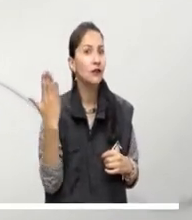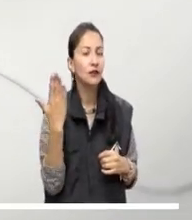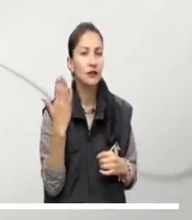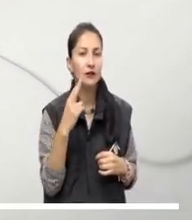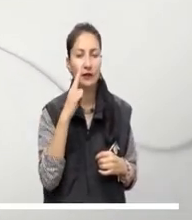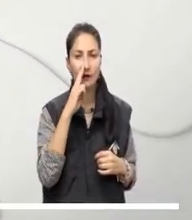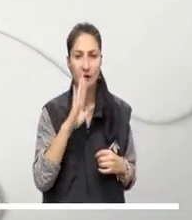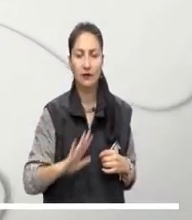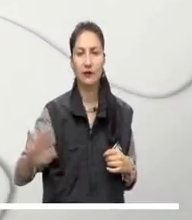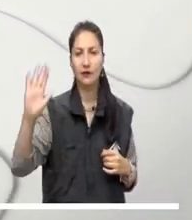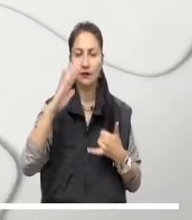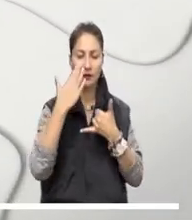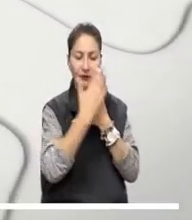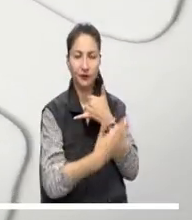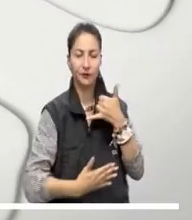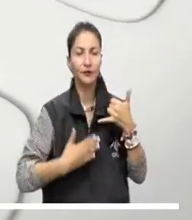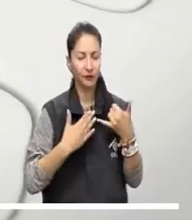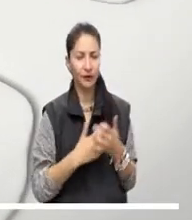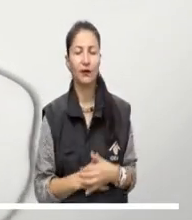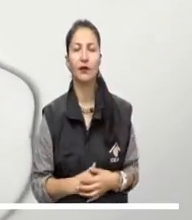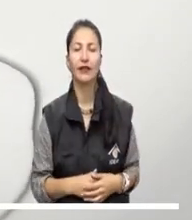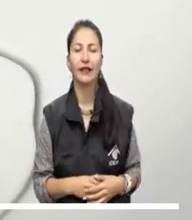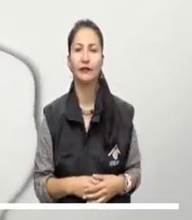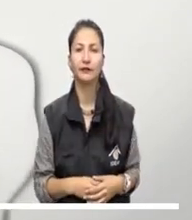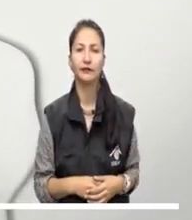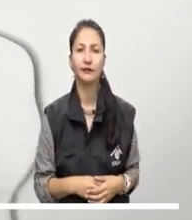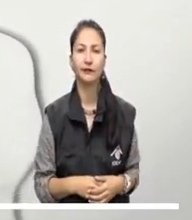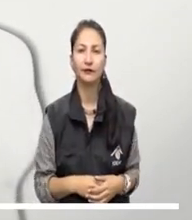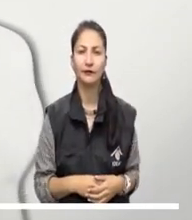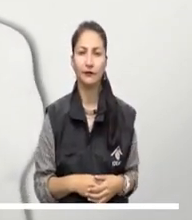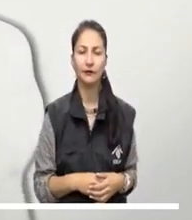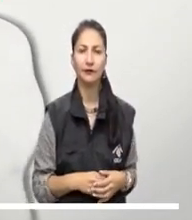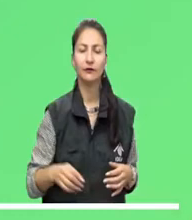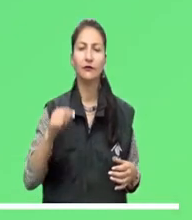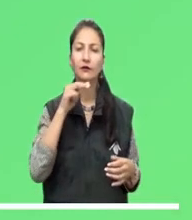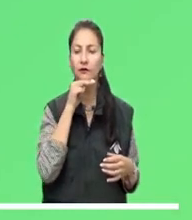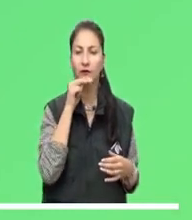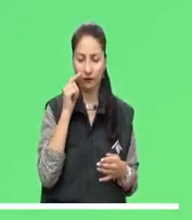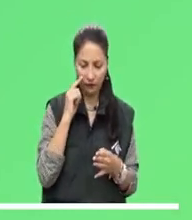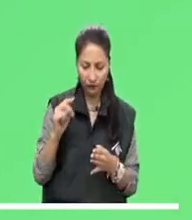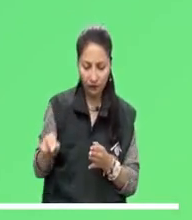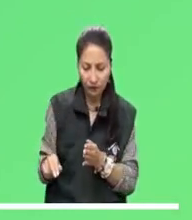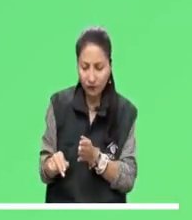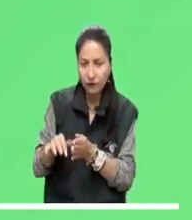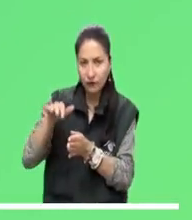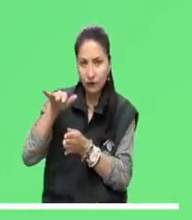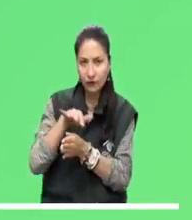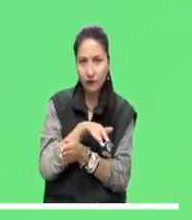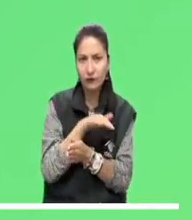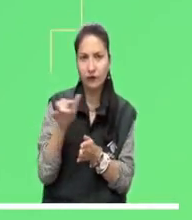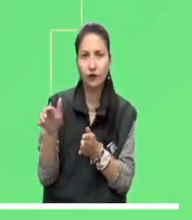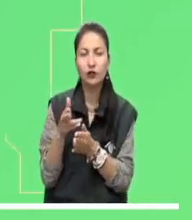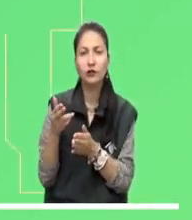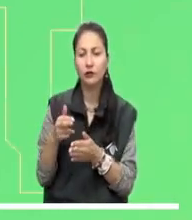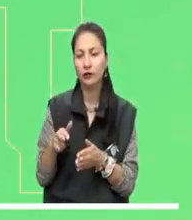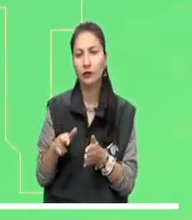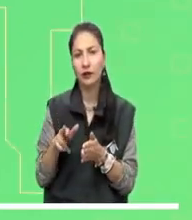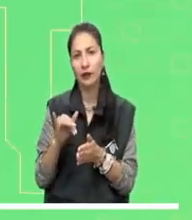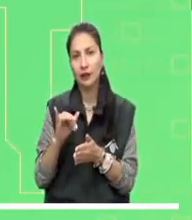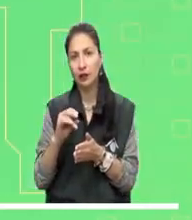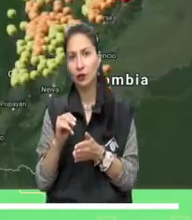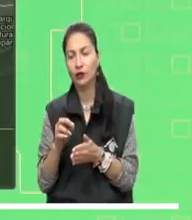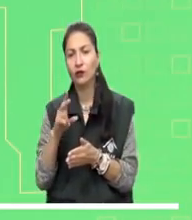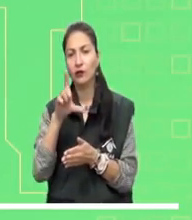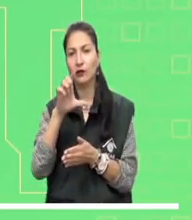de la ciudad. Ahora, presten mucha atención a las principales alertas para hoy a nivel nacional.